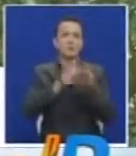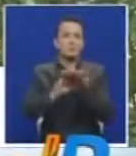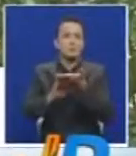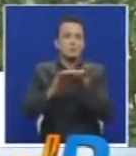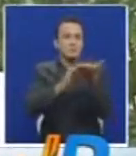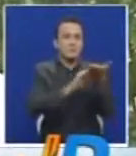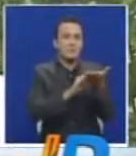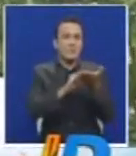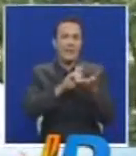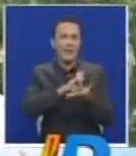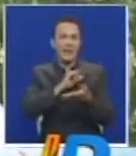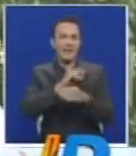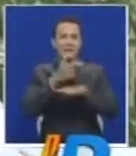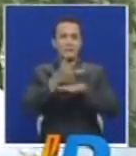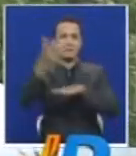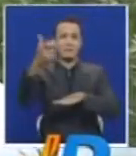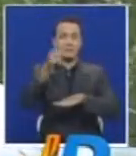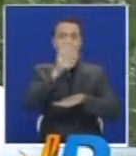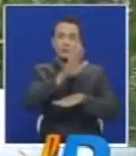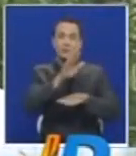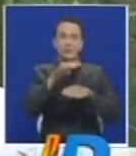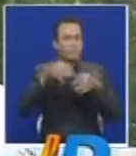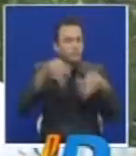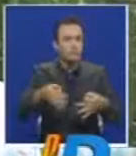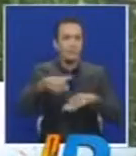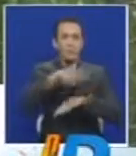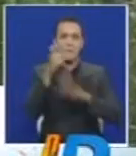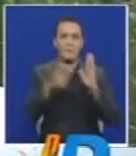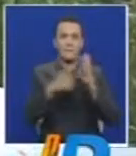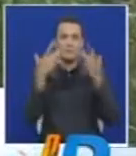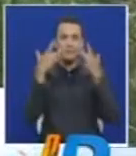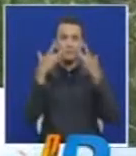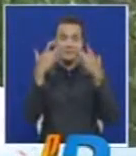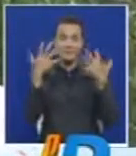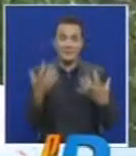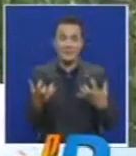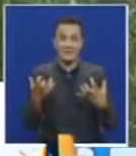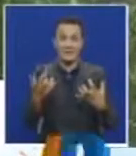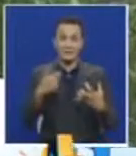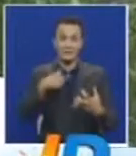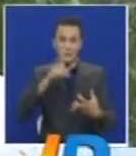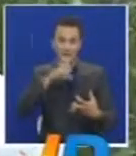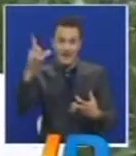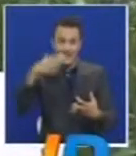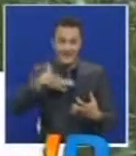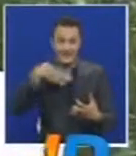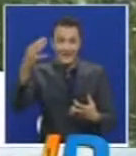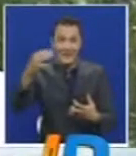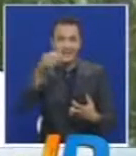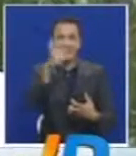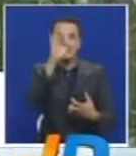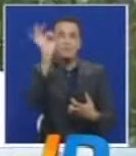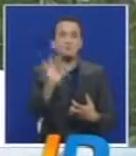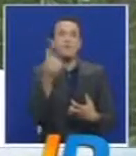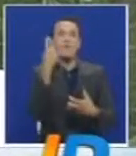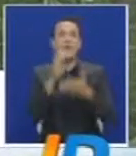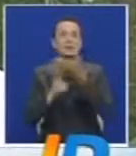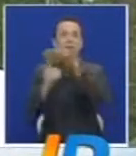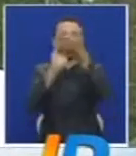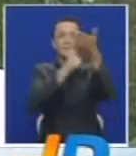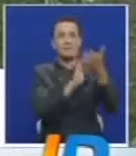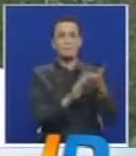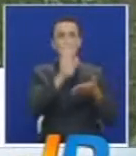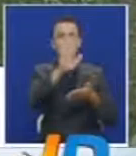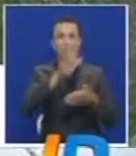idea mía es, estando en el comité ejecutivo, liderar esta cruzada para finalizar ese 10% restante que le